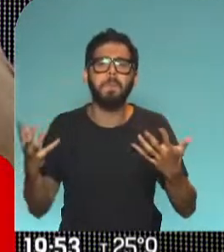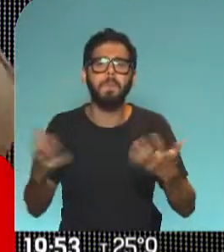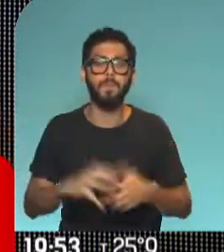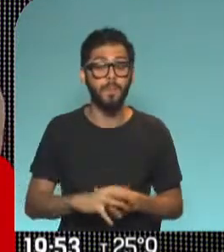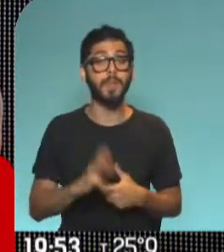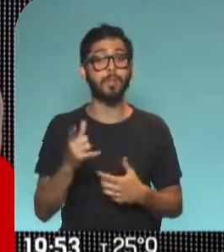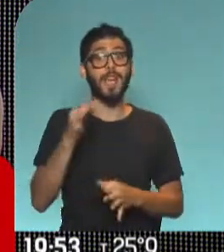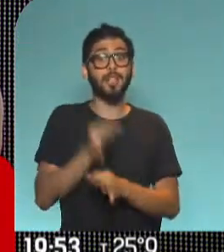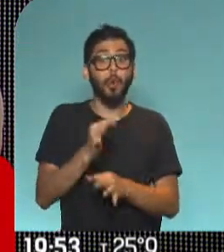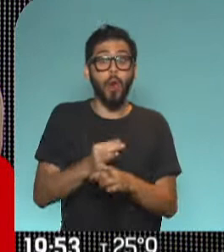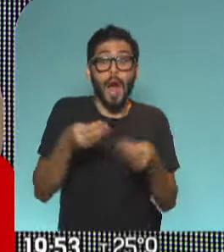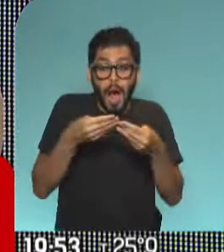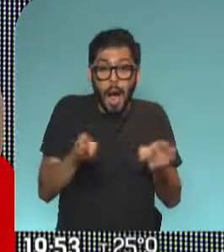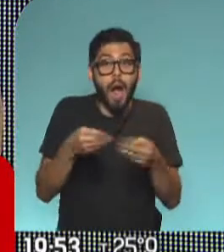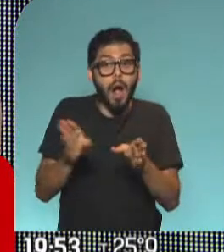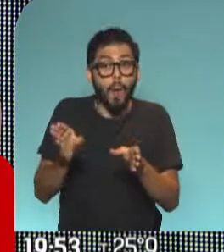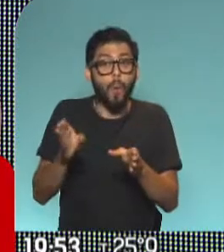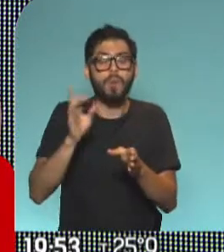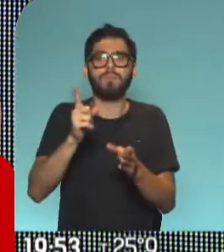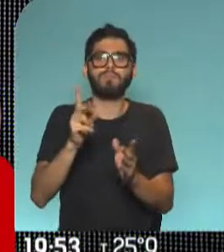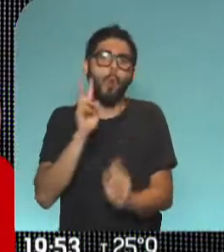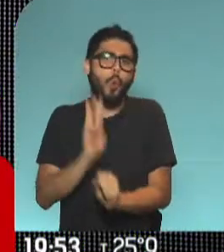clases han empezado con todos los cuidados